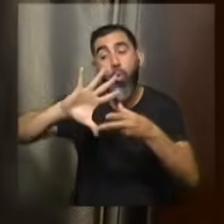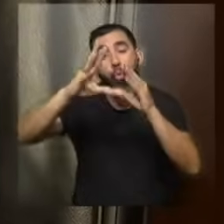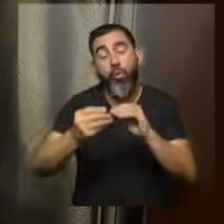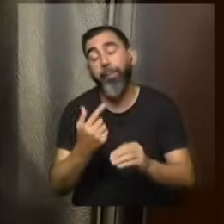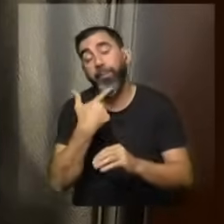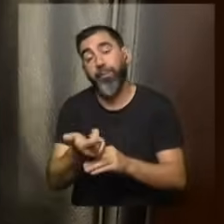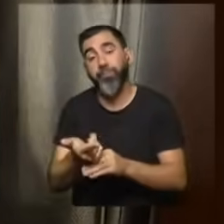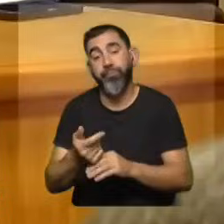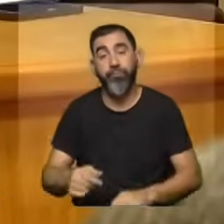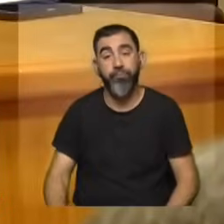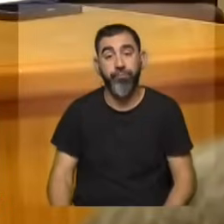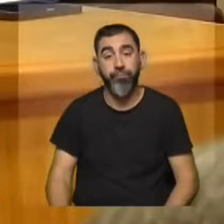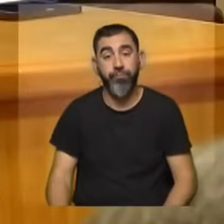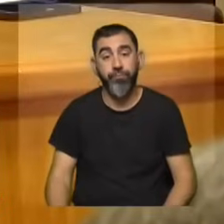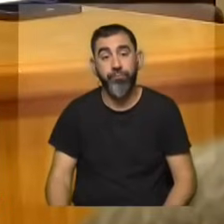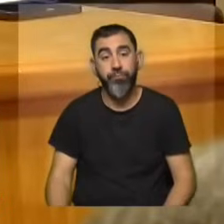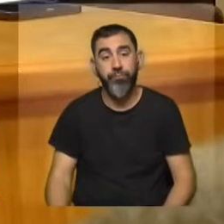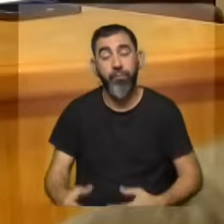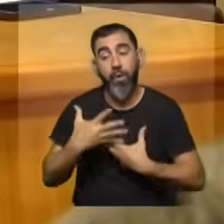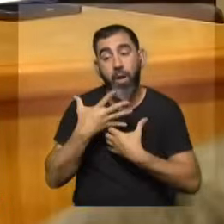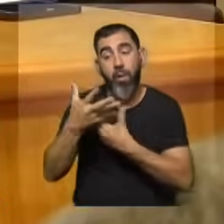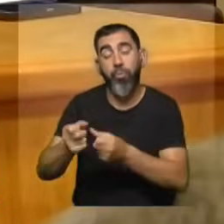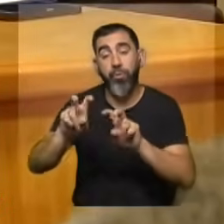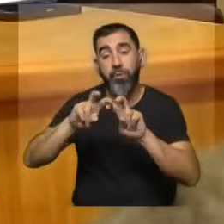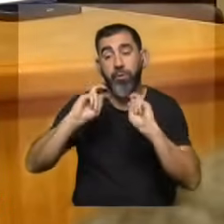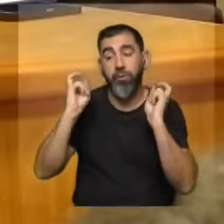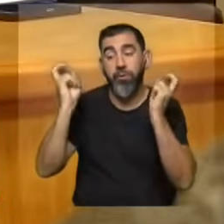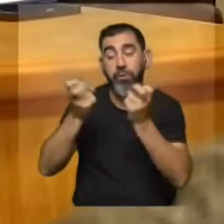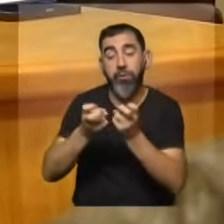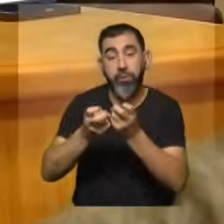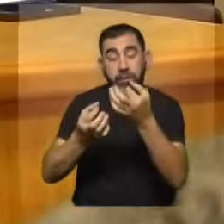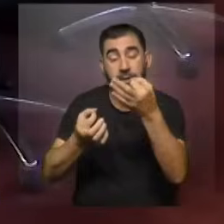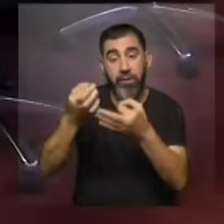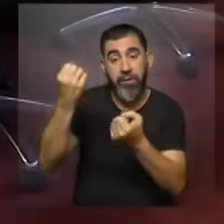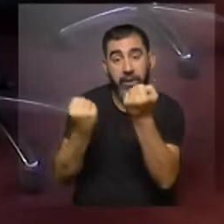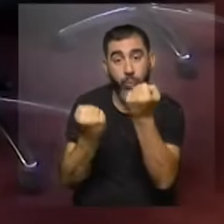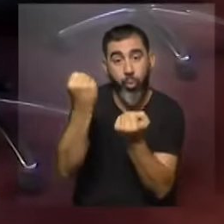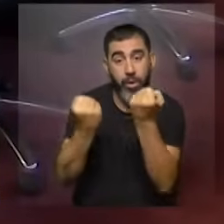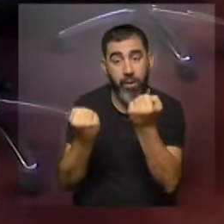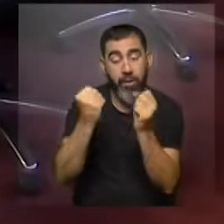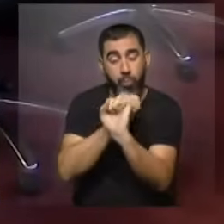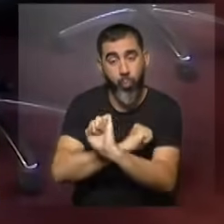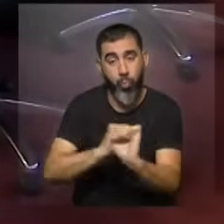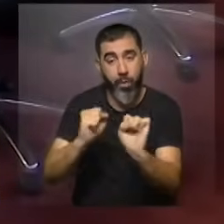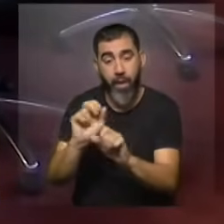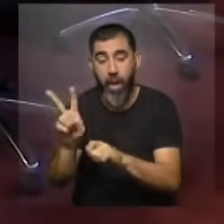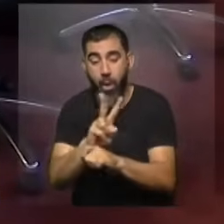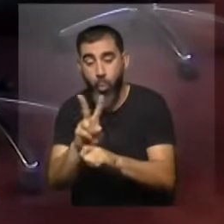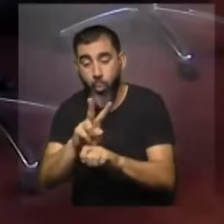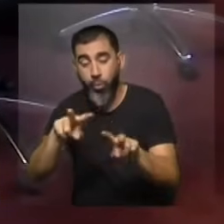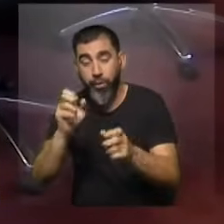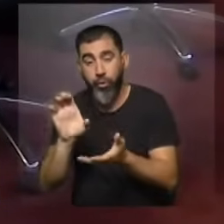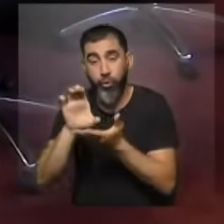por ejemplo El auxilio del tribunal de cuentas que permitiría la auditoría del